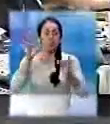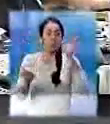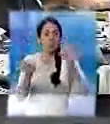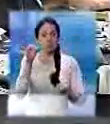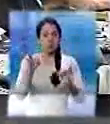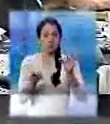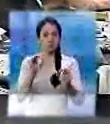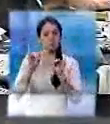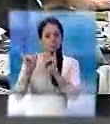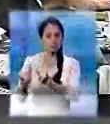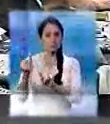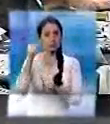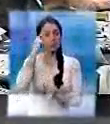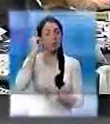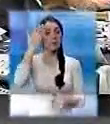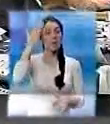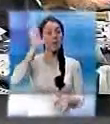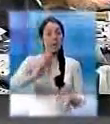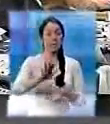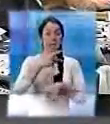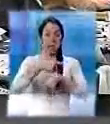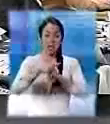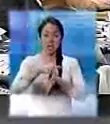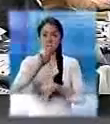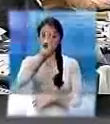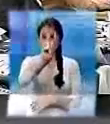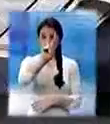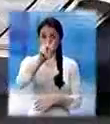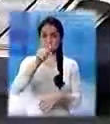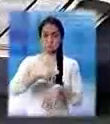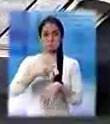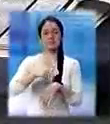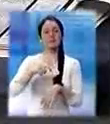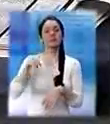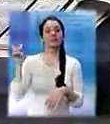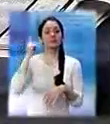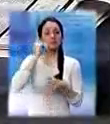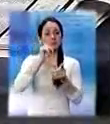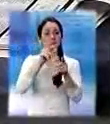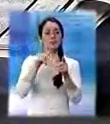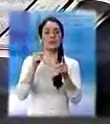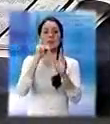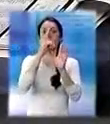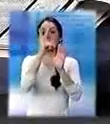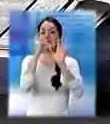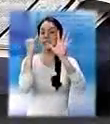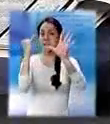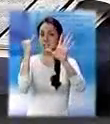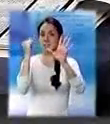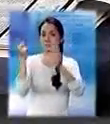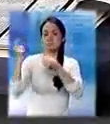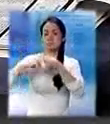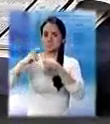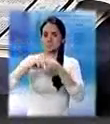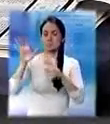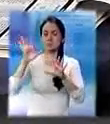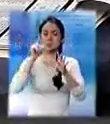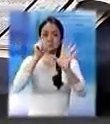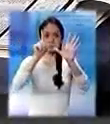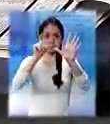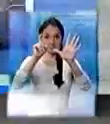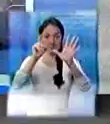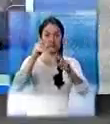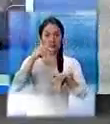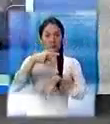pretenden quedarse, ya que mañana a las 2 de la tarde deben entregar al Congreso la nómina con 26 participantes. A las 18 horas se registraban